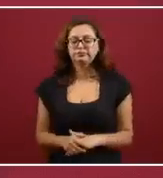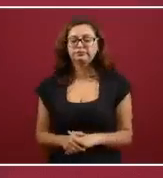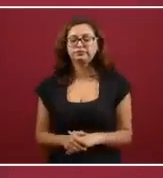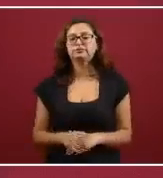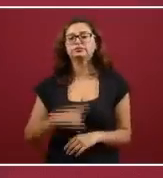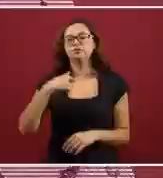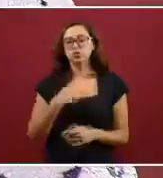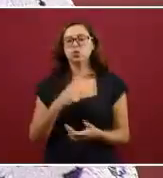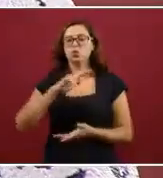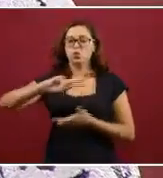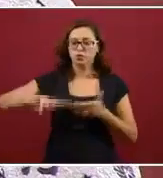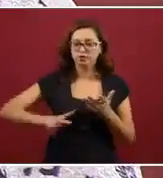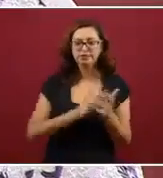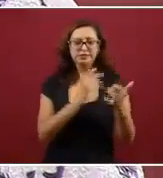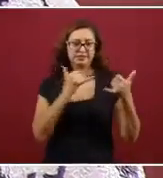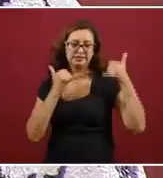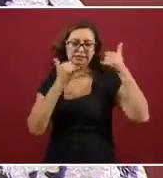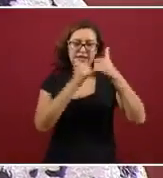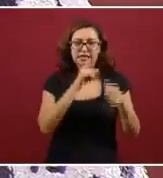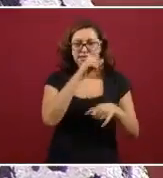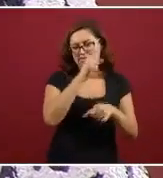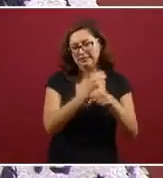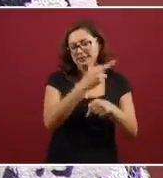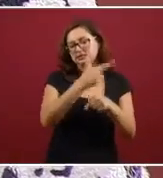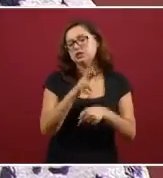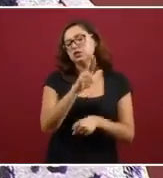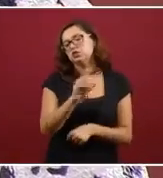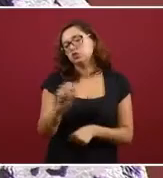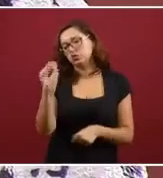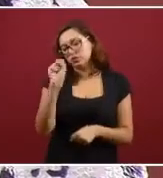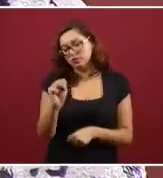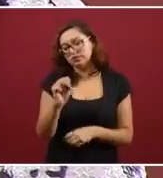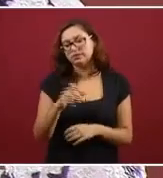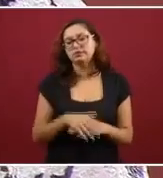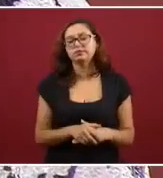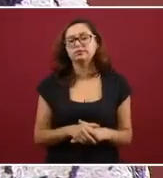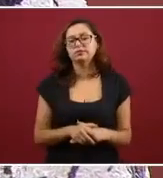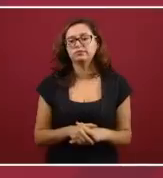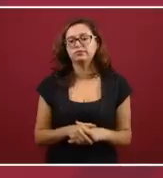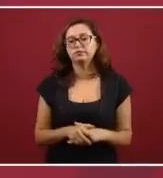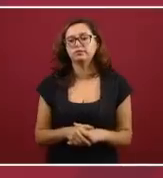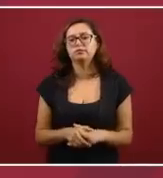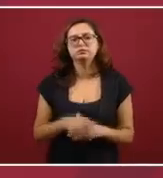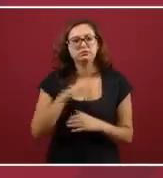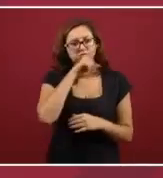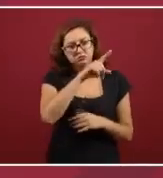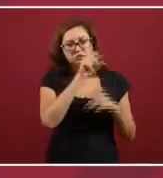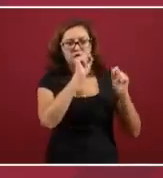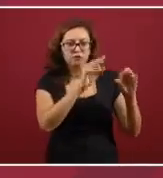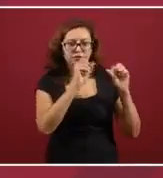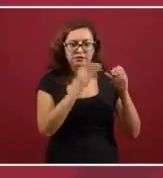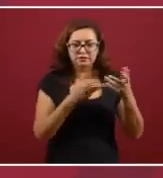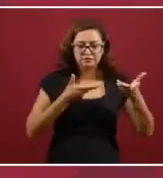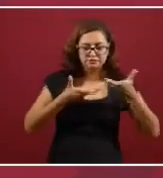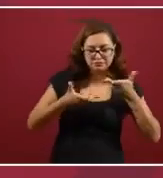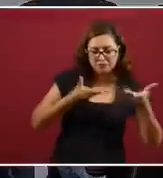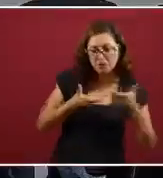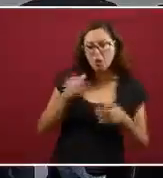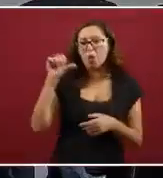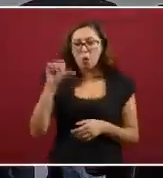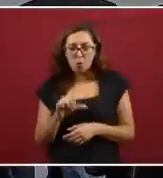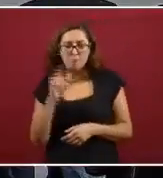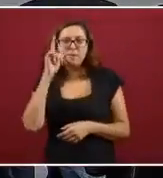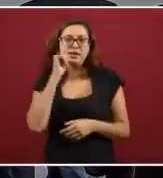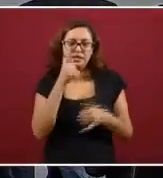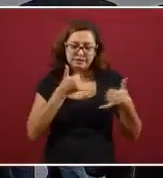vez más con el secretario Ross. Están en las oficinas poniéndose de acuerdo si es hoy en la tarde o mañana por